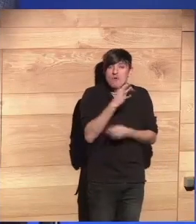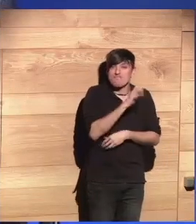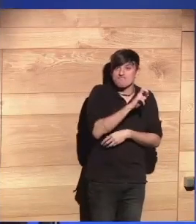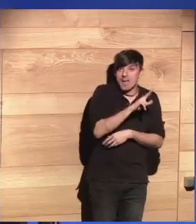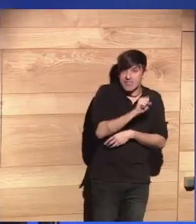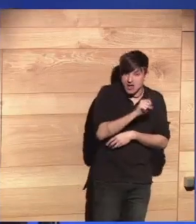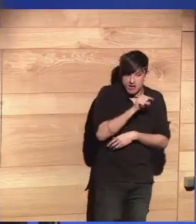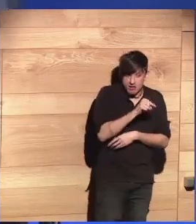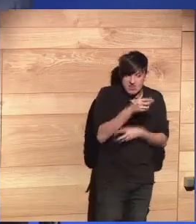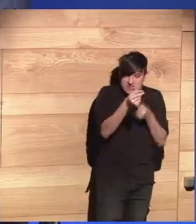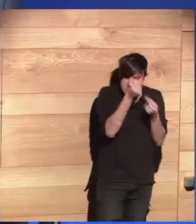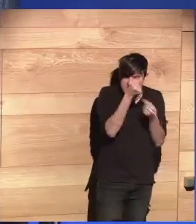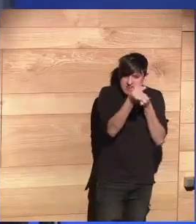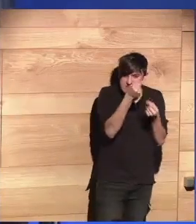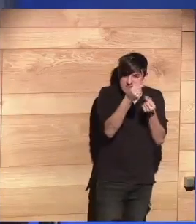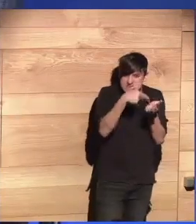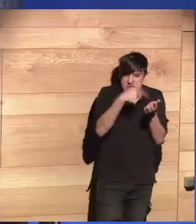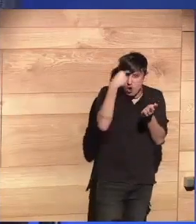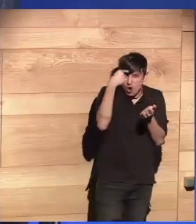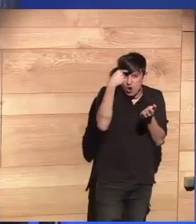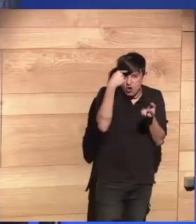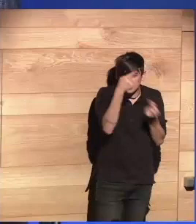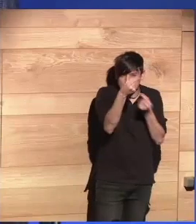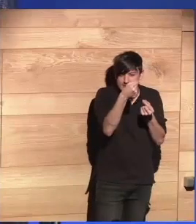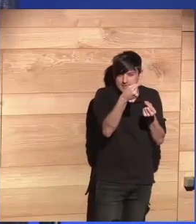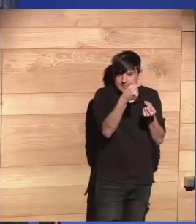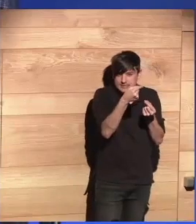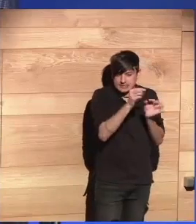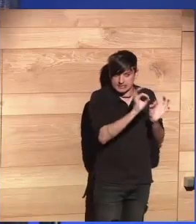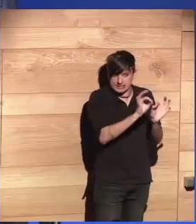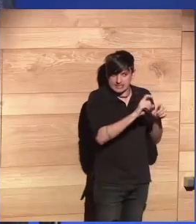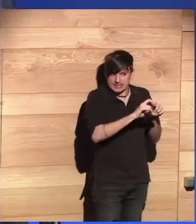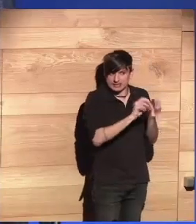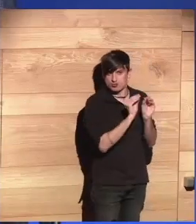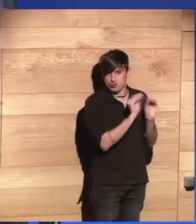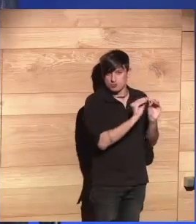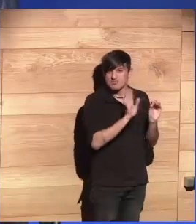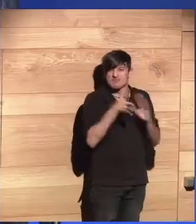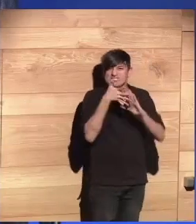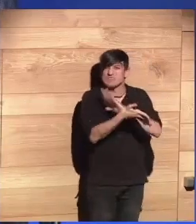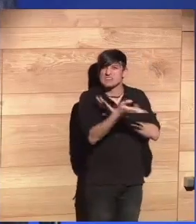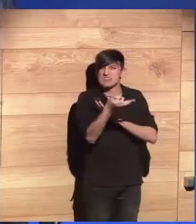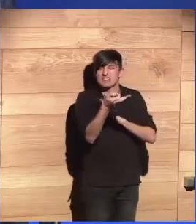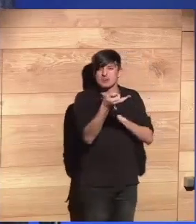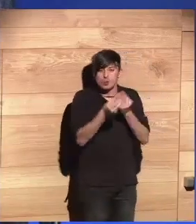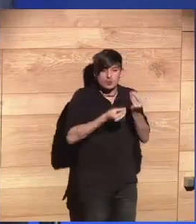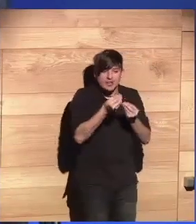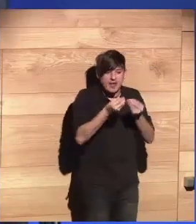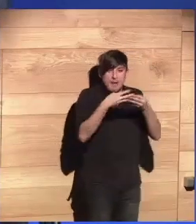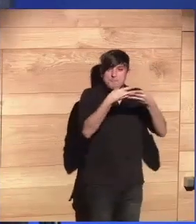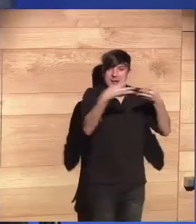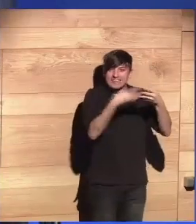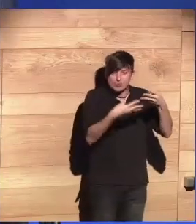era enormemente detallista hasta la obsesión en los detalles, ¿no? Es decir, ¿qué significa utilizar la